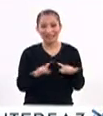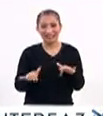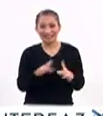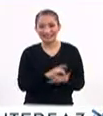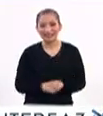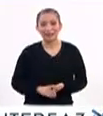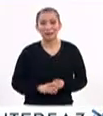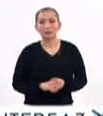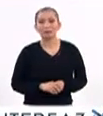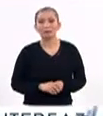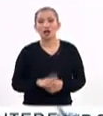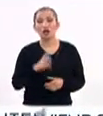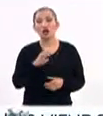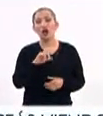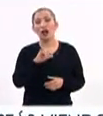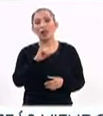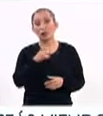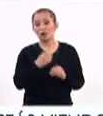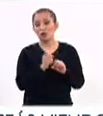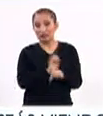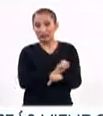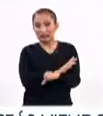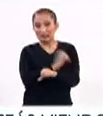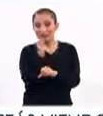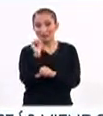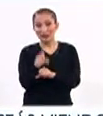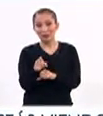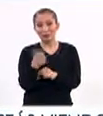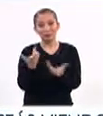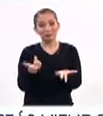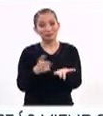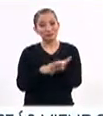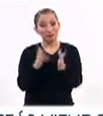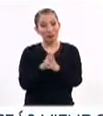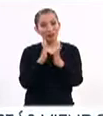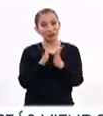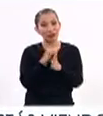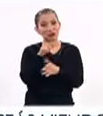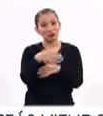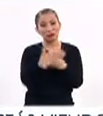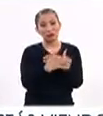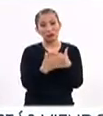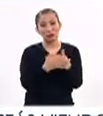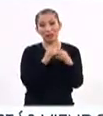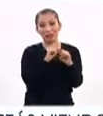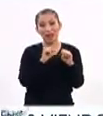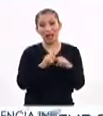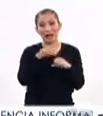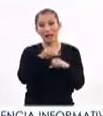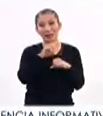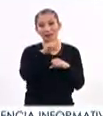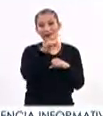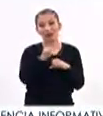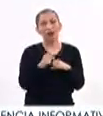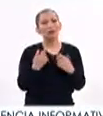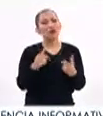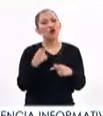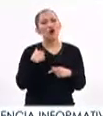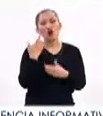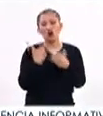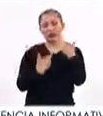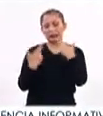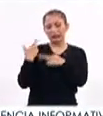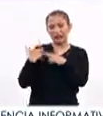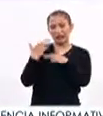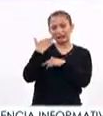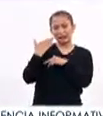Gracias. Bueno, Rolando, pues ya estamos muy emocionados por esta participación que vas a tener en la sala Nezahualcóyotl, pero me gustaría que regresáramos